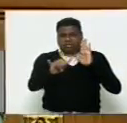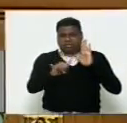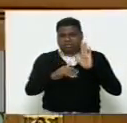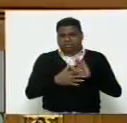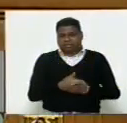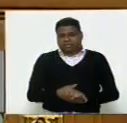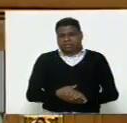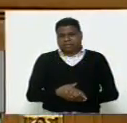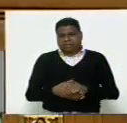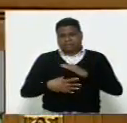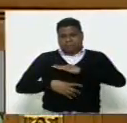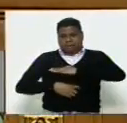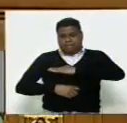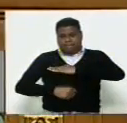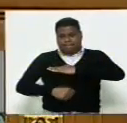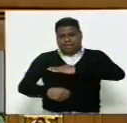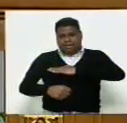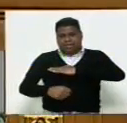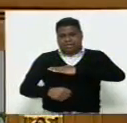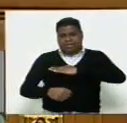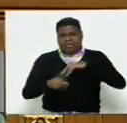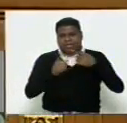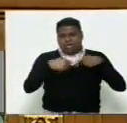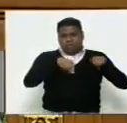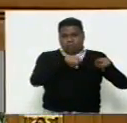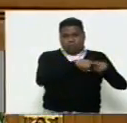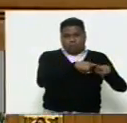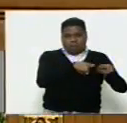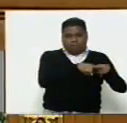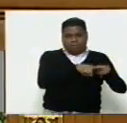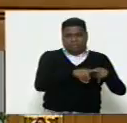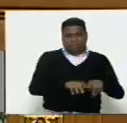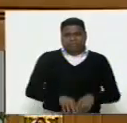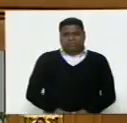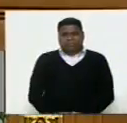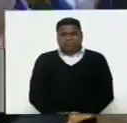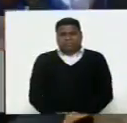la paridad, por la igualdad.